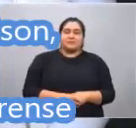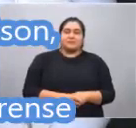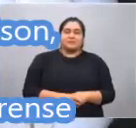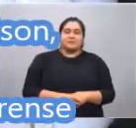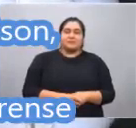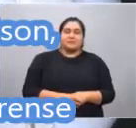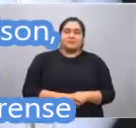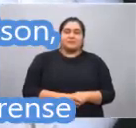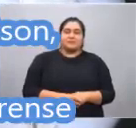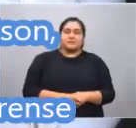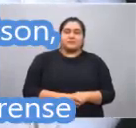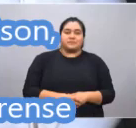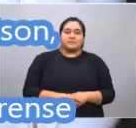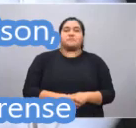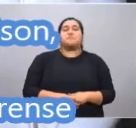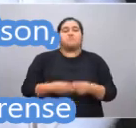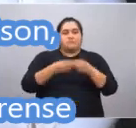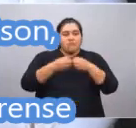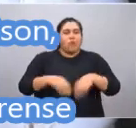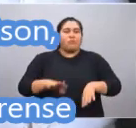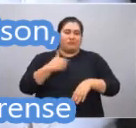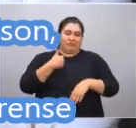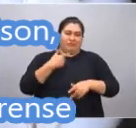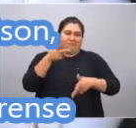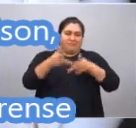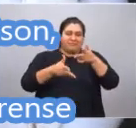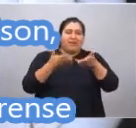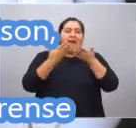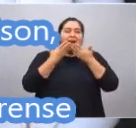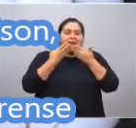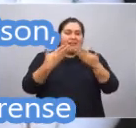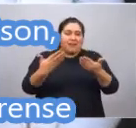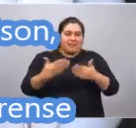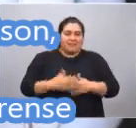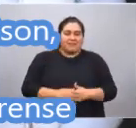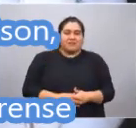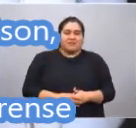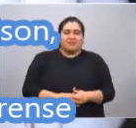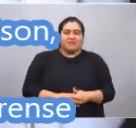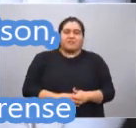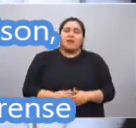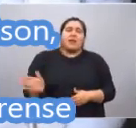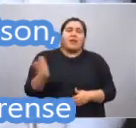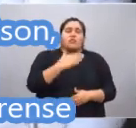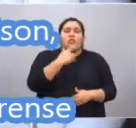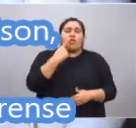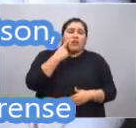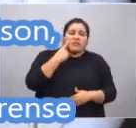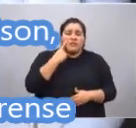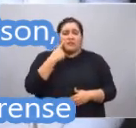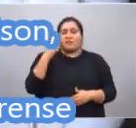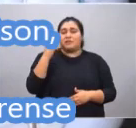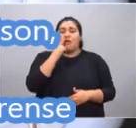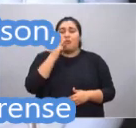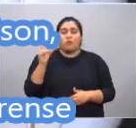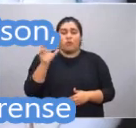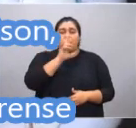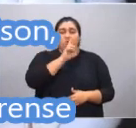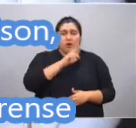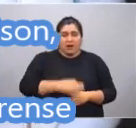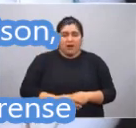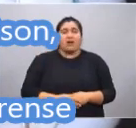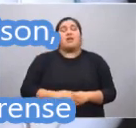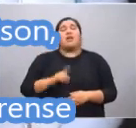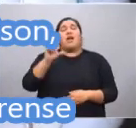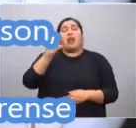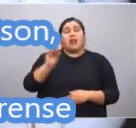Compañeros y compañeras, empiezo agradeciendo a los intendentes, intendentas,